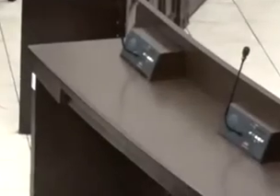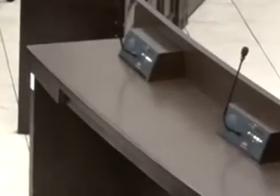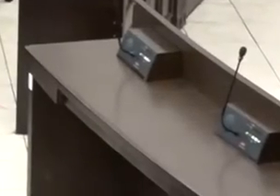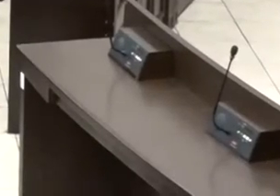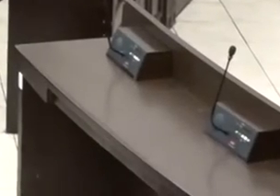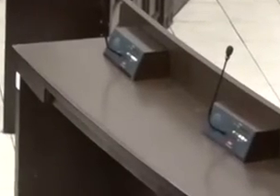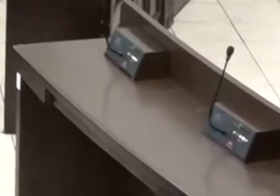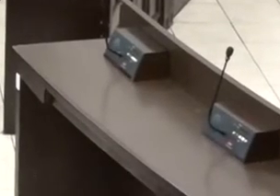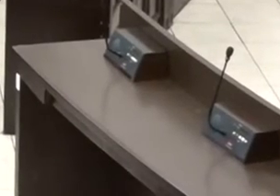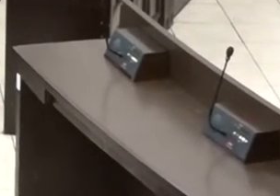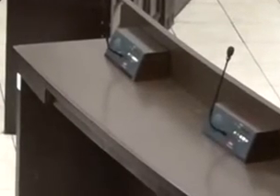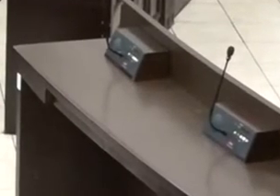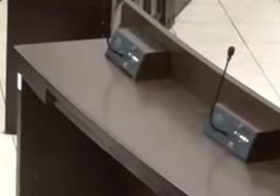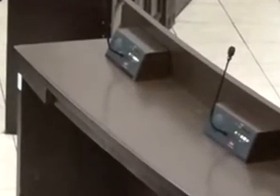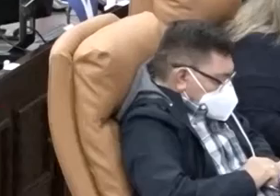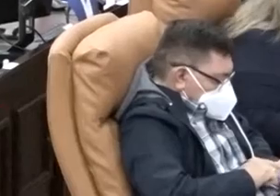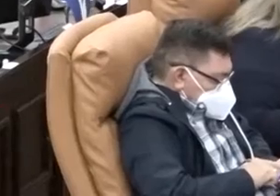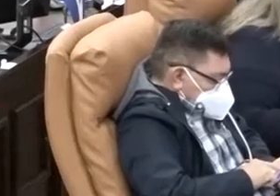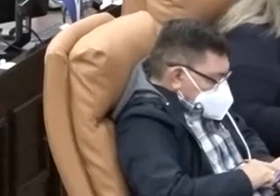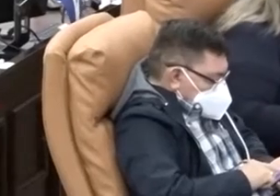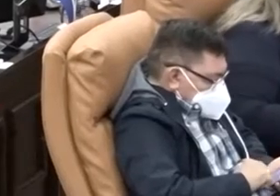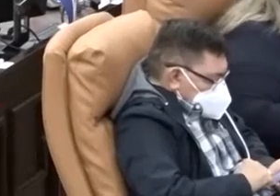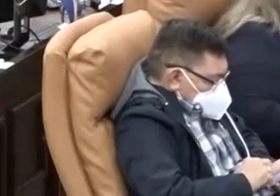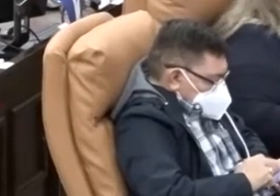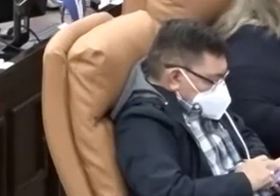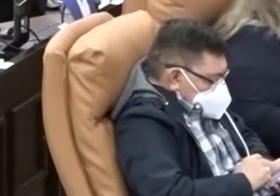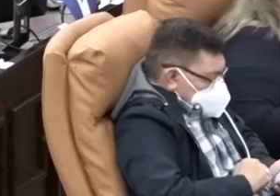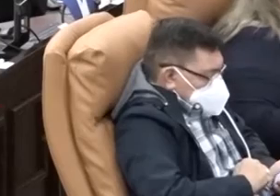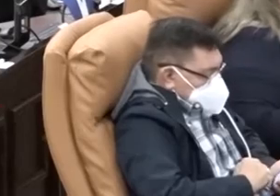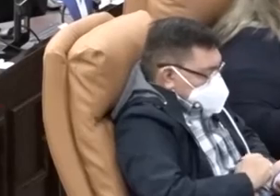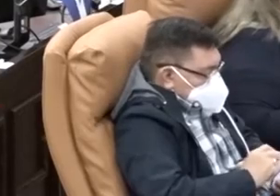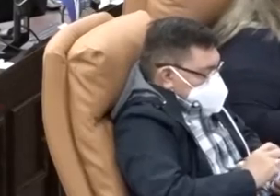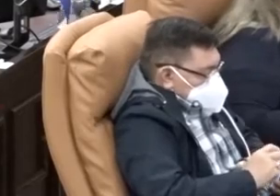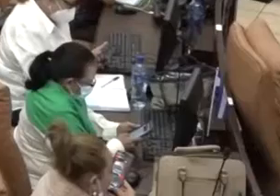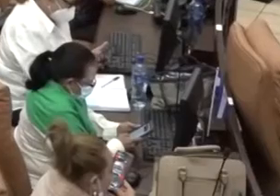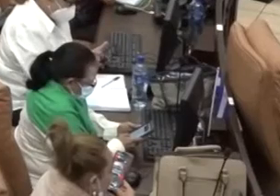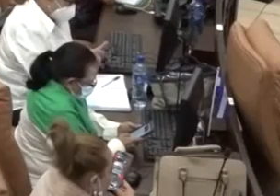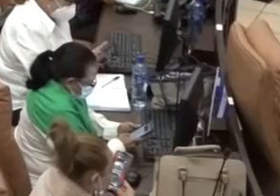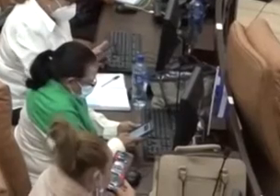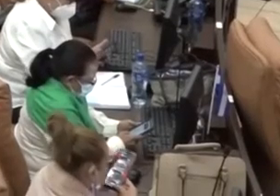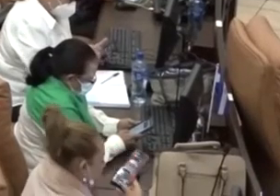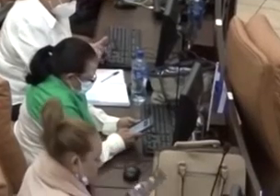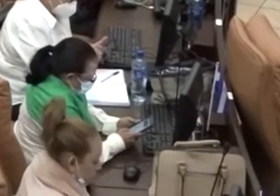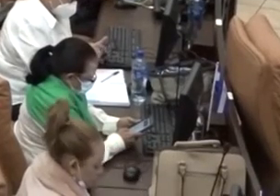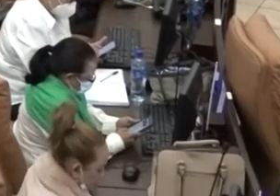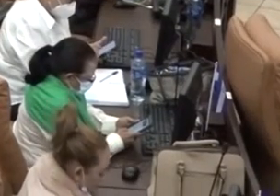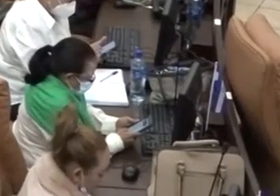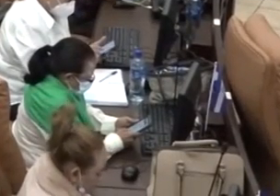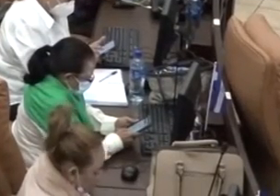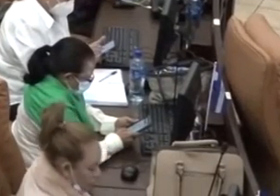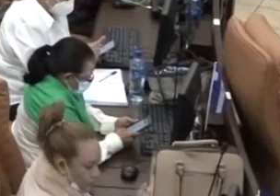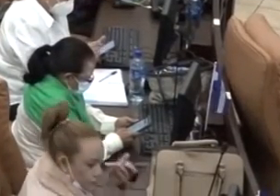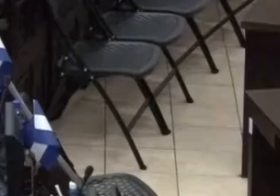Diputados de la Asamblea Nacional aprobaron la modificación suscrita el 15 de marzo referente a la tasa de interés de convenio